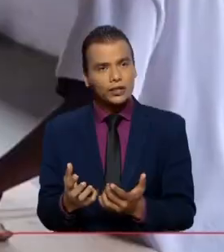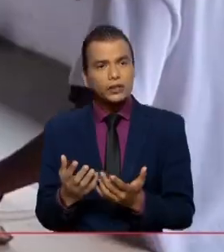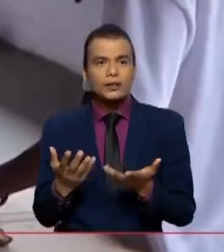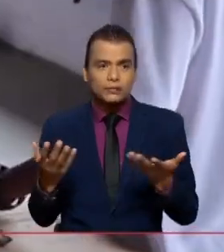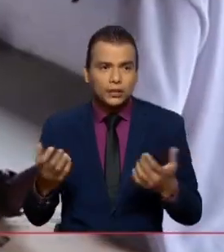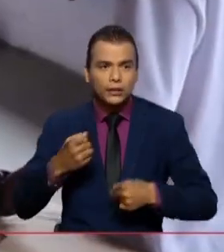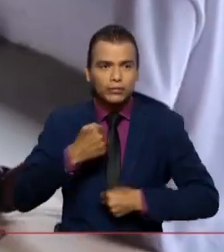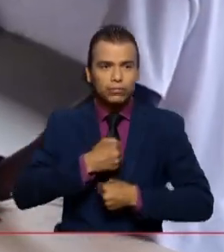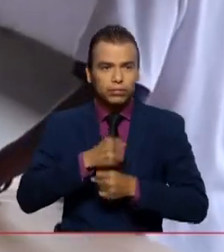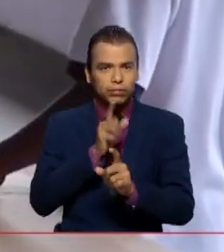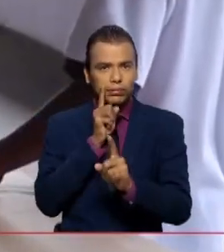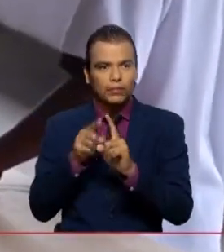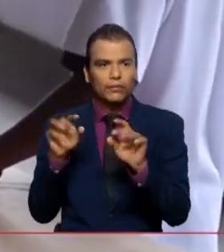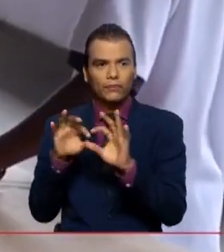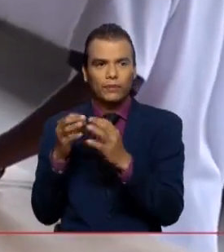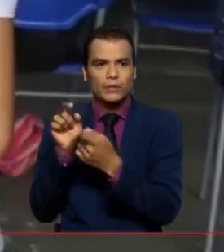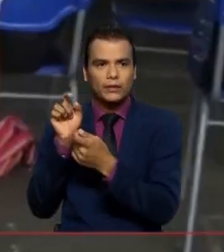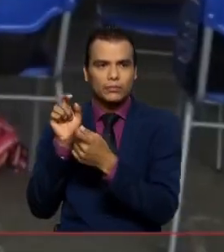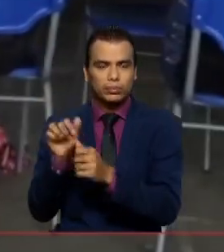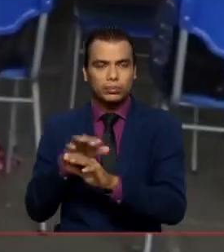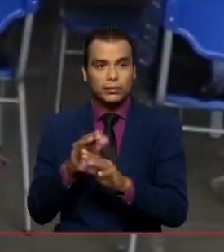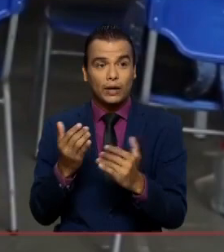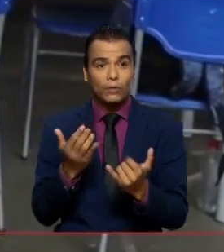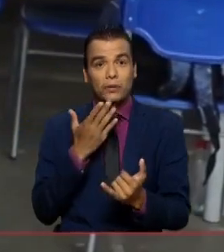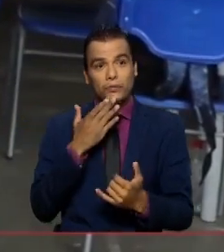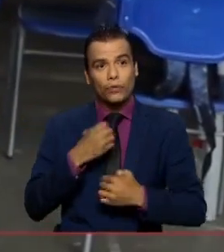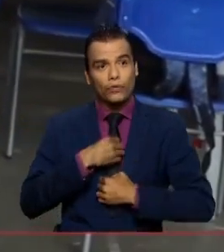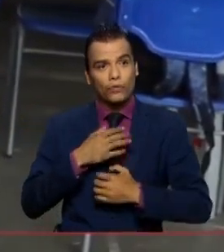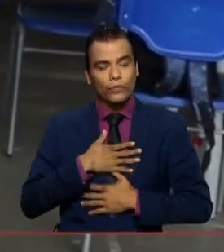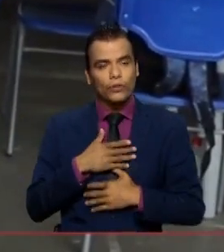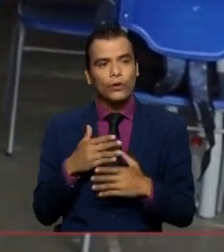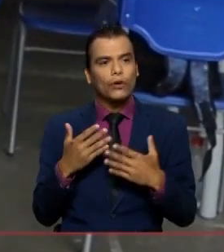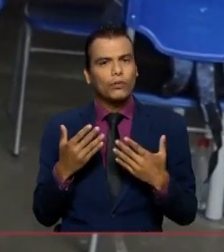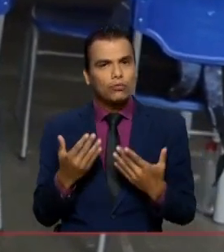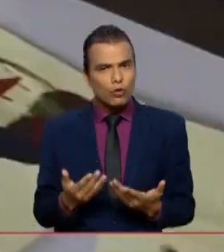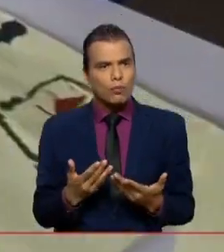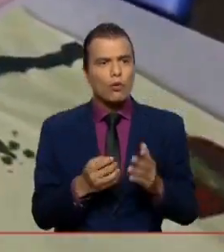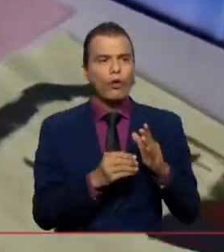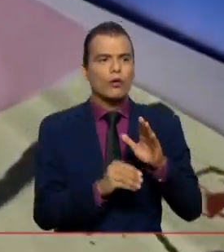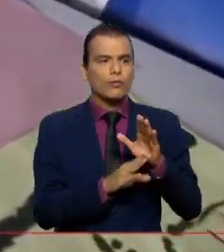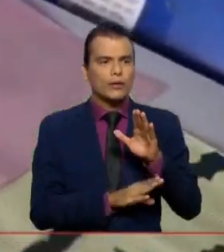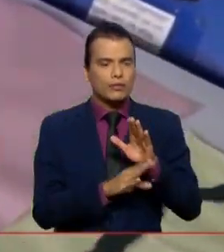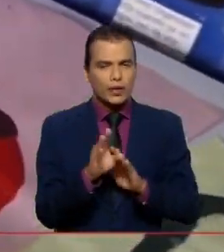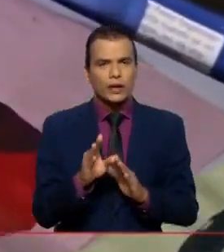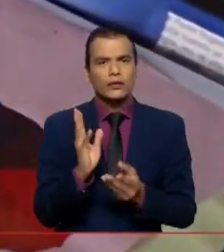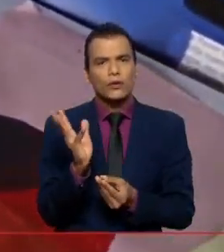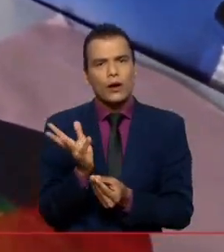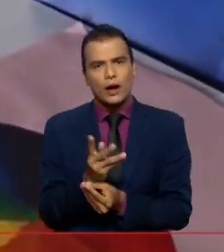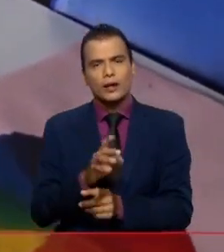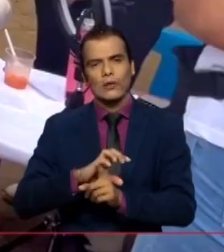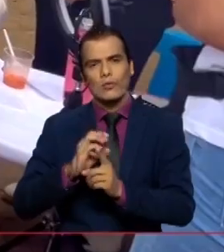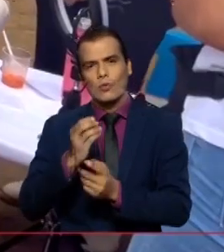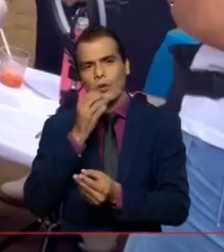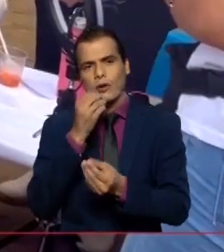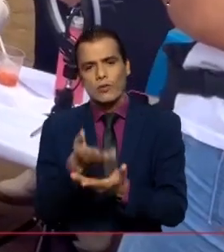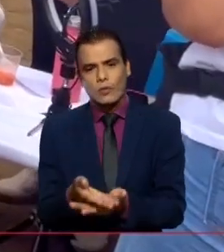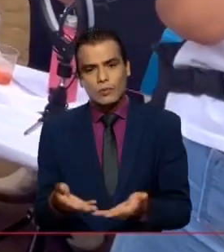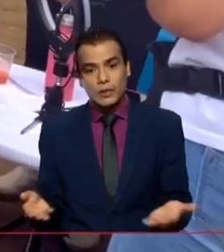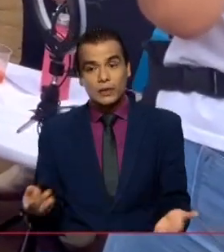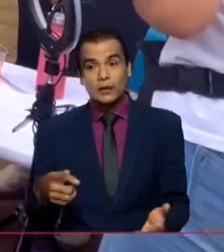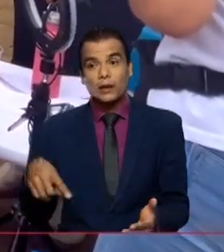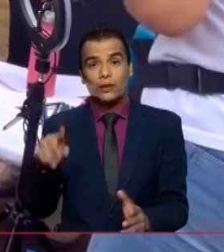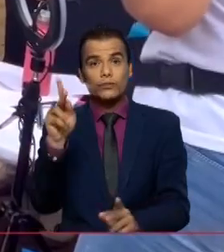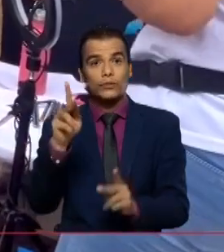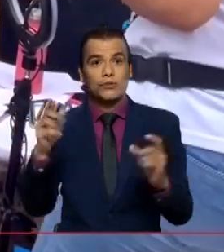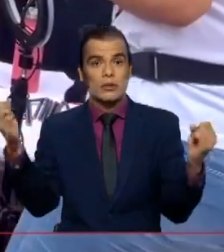sus hogares. Programas que brindan la oportunidad para que a través de emprendimientos, foros y muestras artesanales y gastronómicas, los ciudadanos de este y